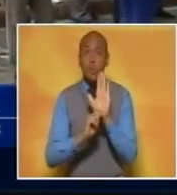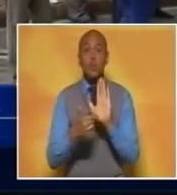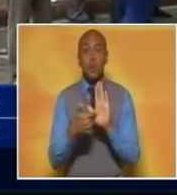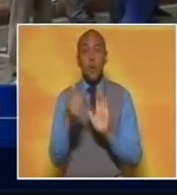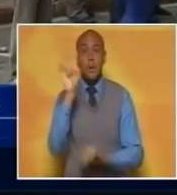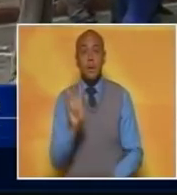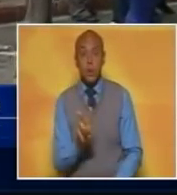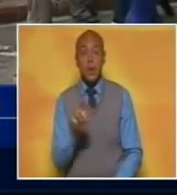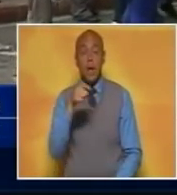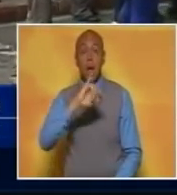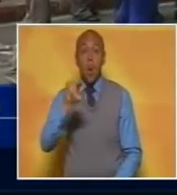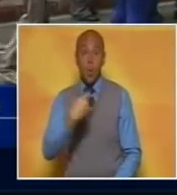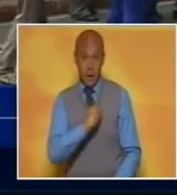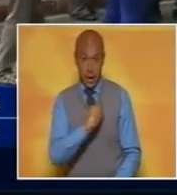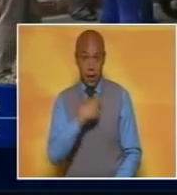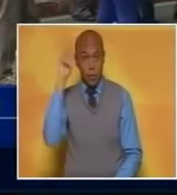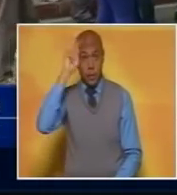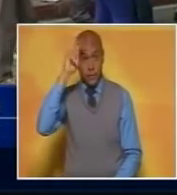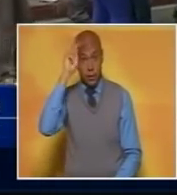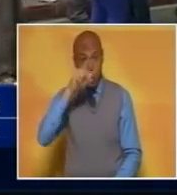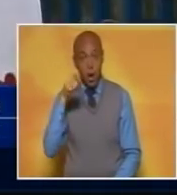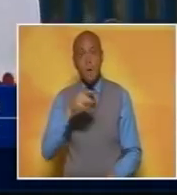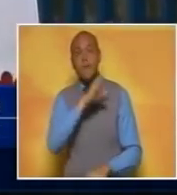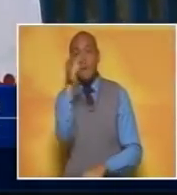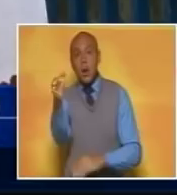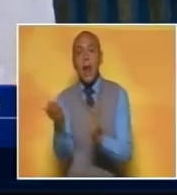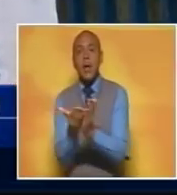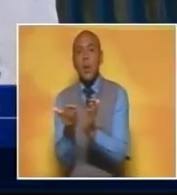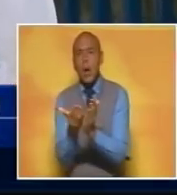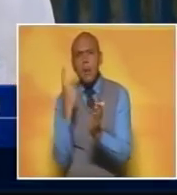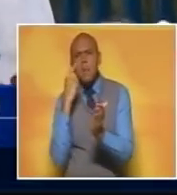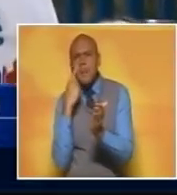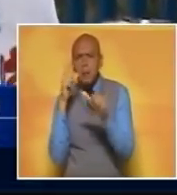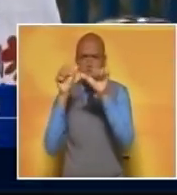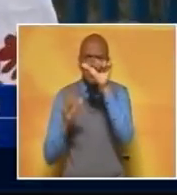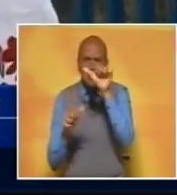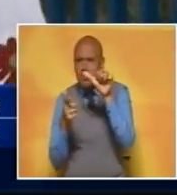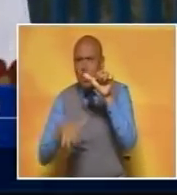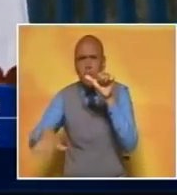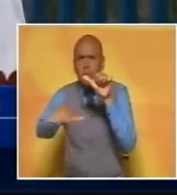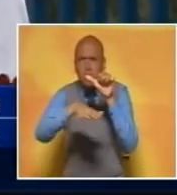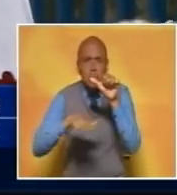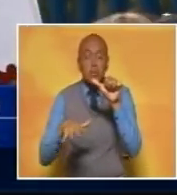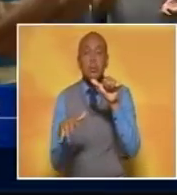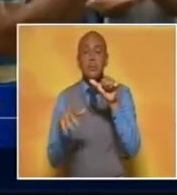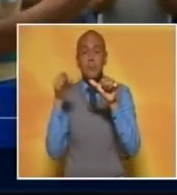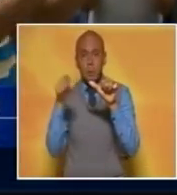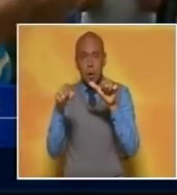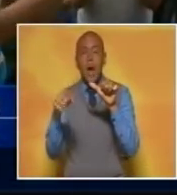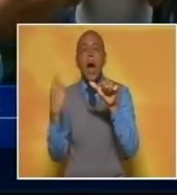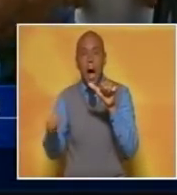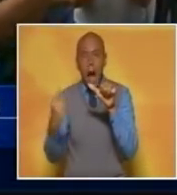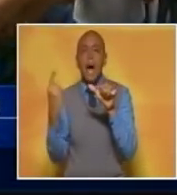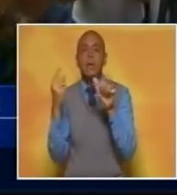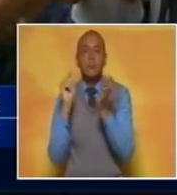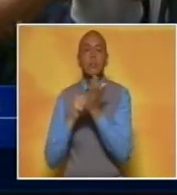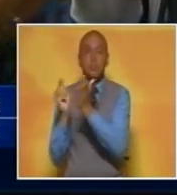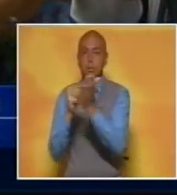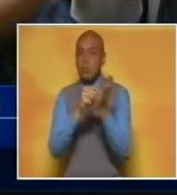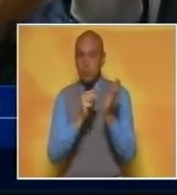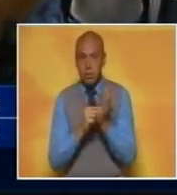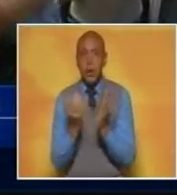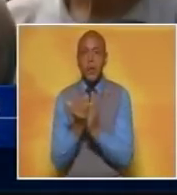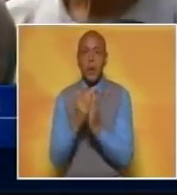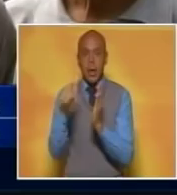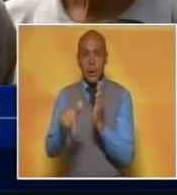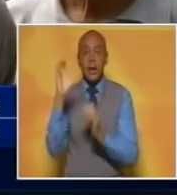Los profesores jubilados indicaron que fueron a las escuelas para precisar cuál es el estatus del llamamiento. Aseguran que se ha cumplido en varias unidades educativas de la